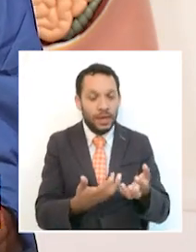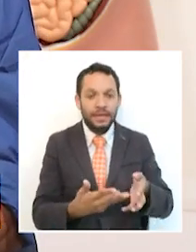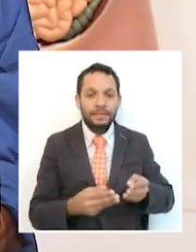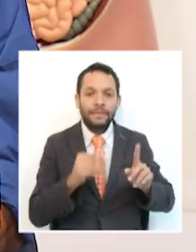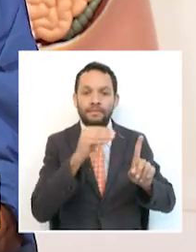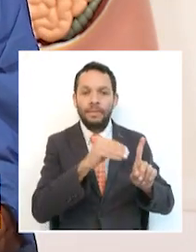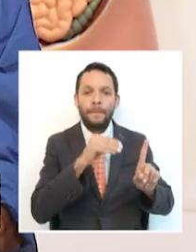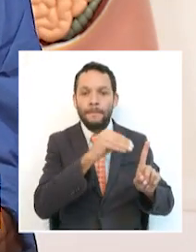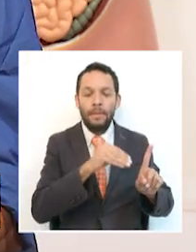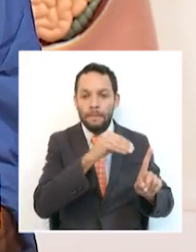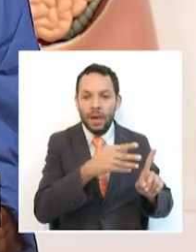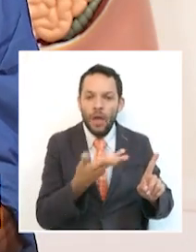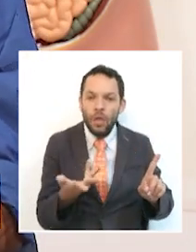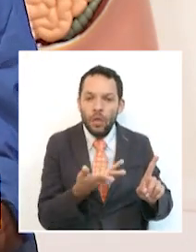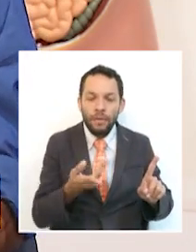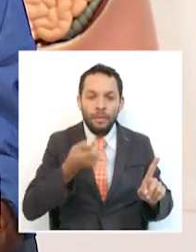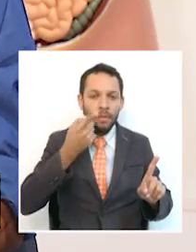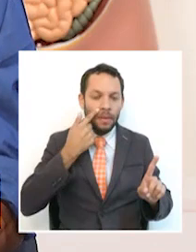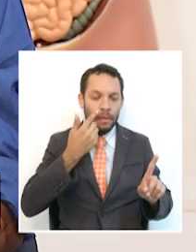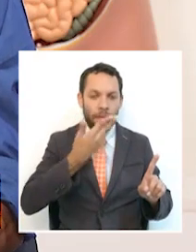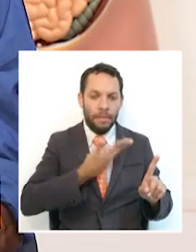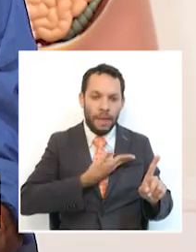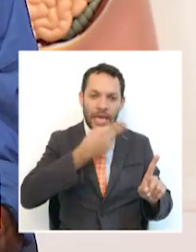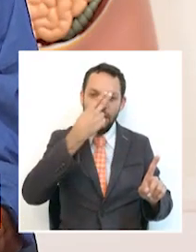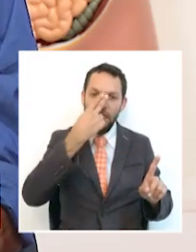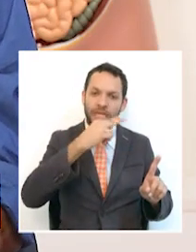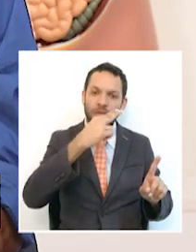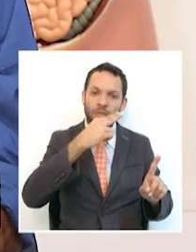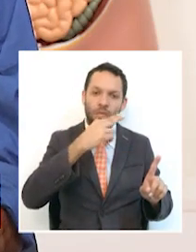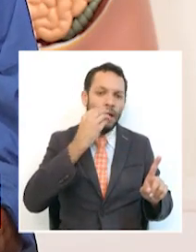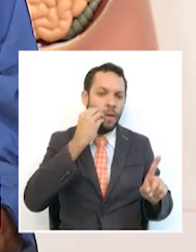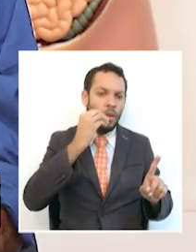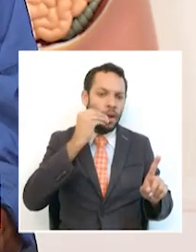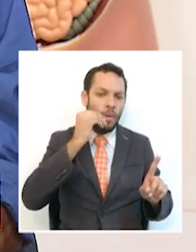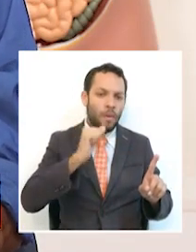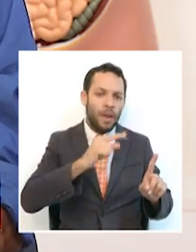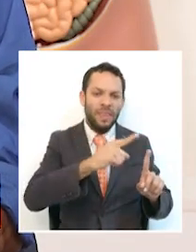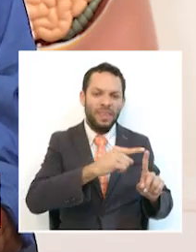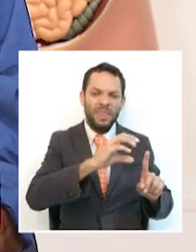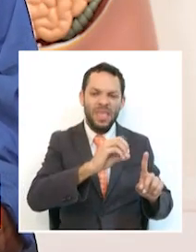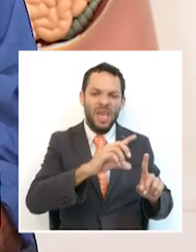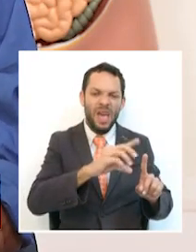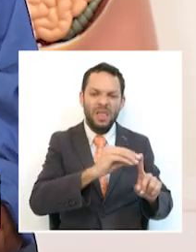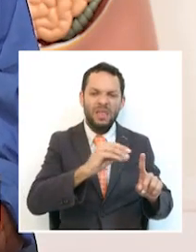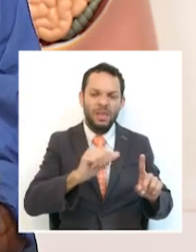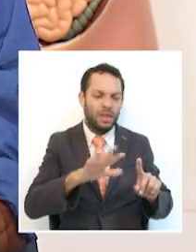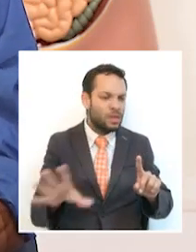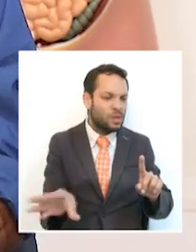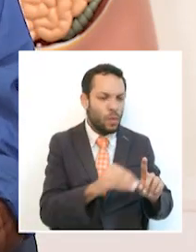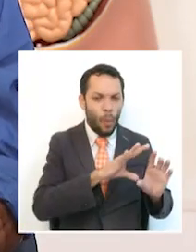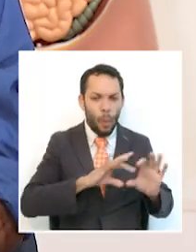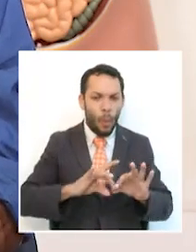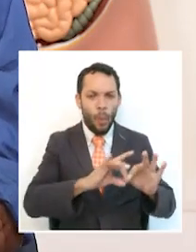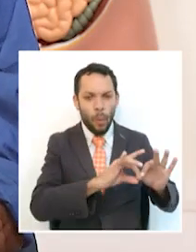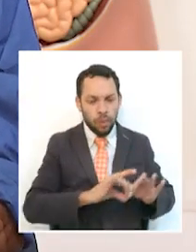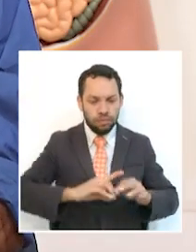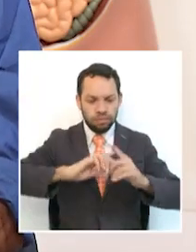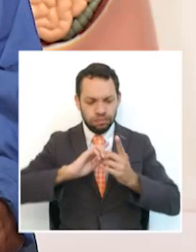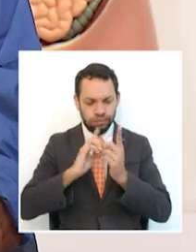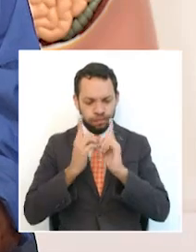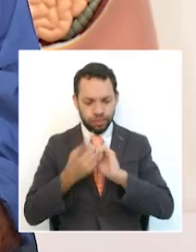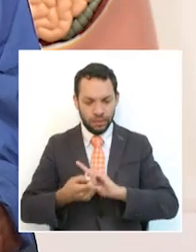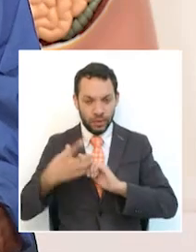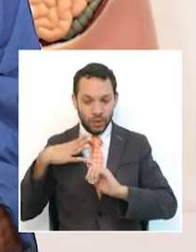familia regalo porque hay un cambio de 180 grados en nuestro chip por los traumas que traemos